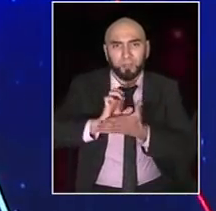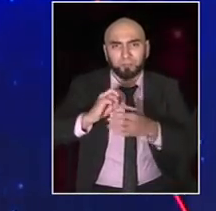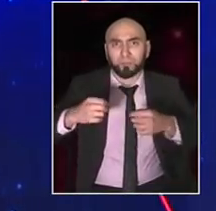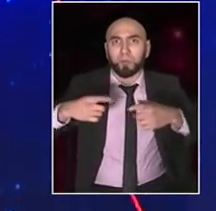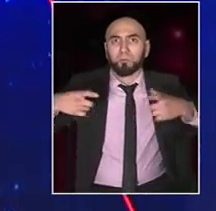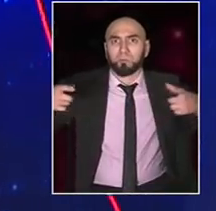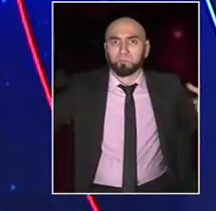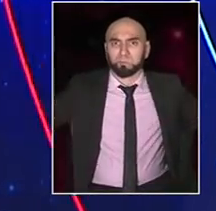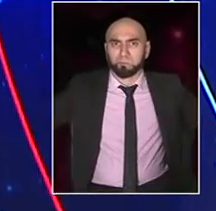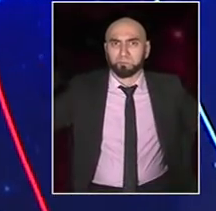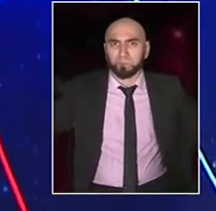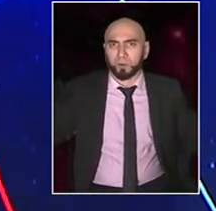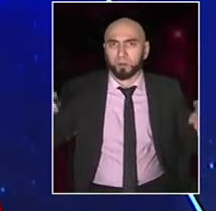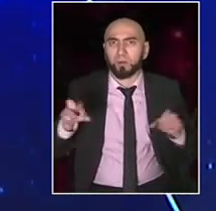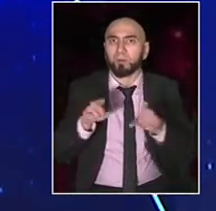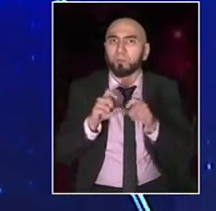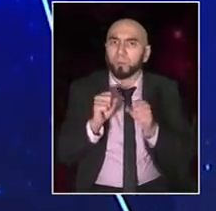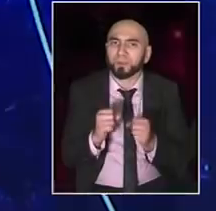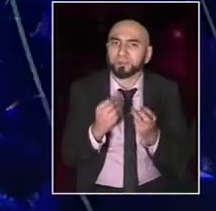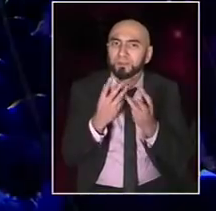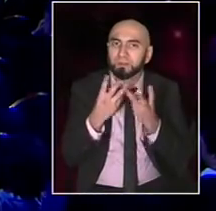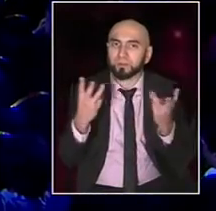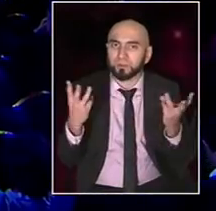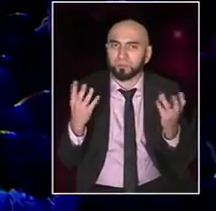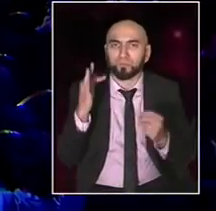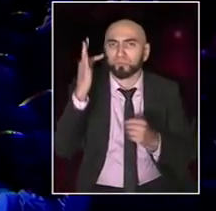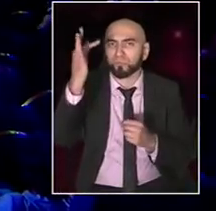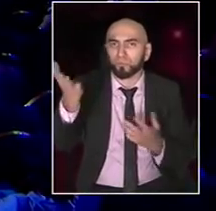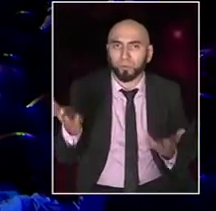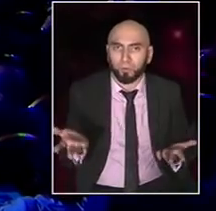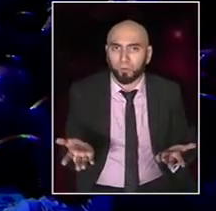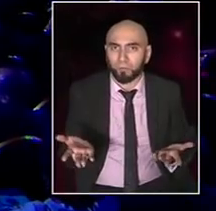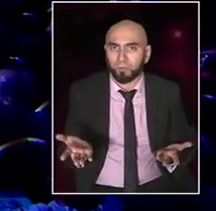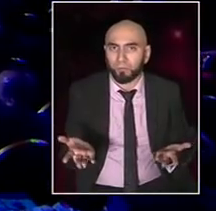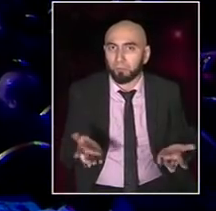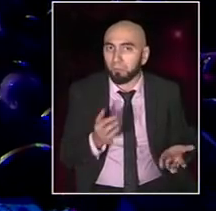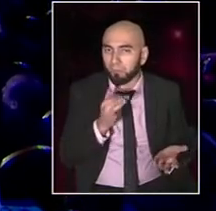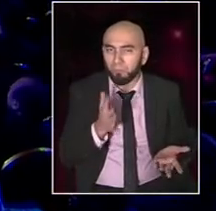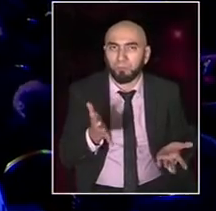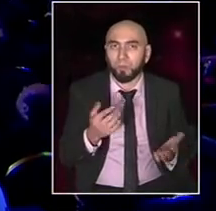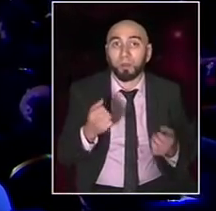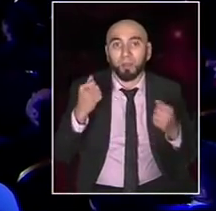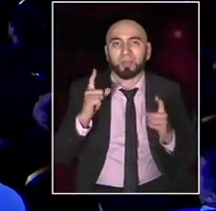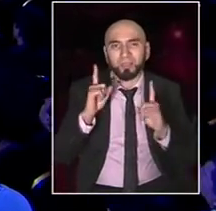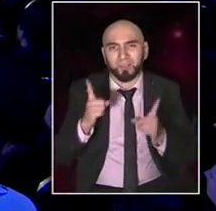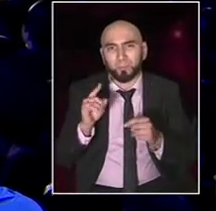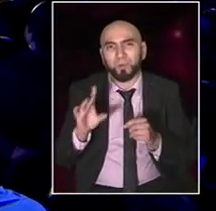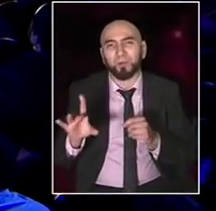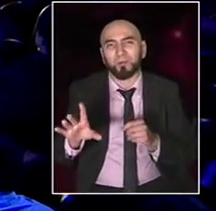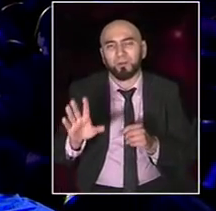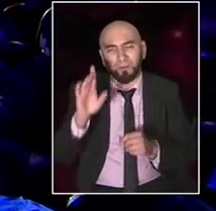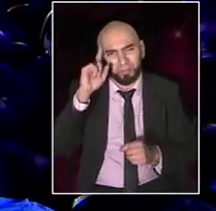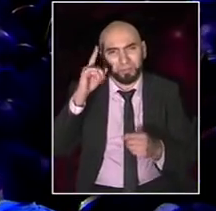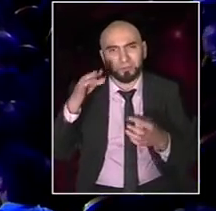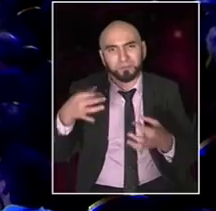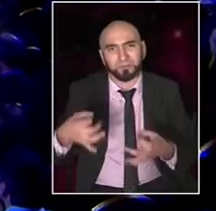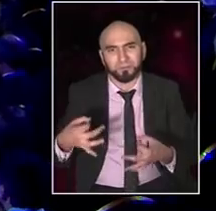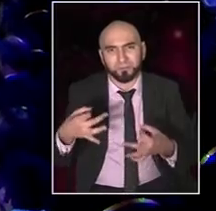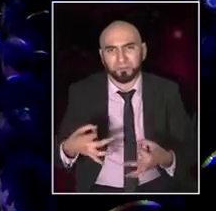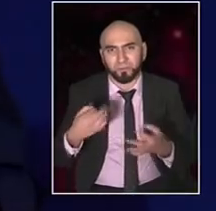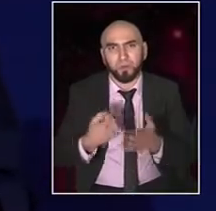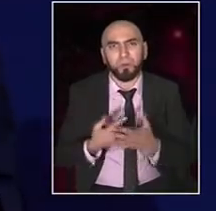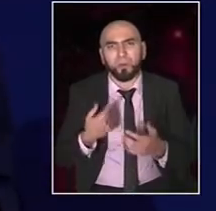plataformas. Son decisiones que tenemos que tomar. Si queremos avanzar a justamente estos cambios tecnológicos, ¿van a ser para todo